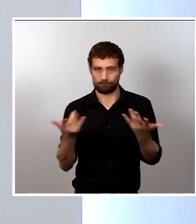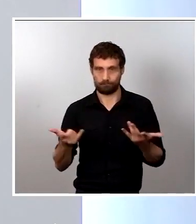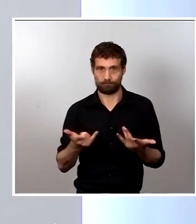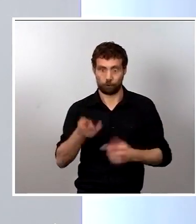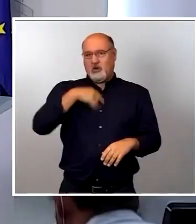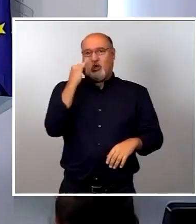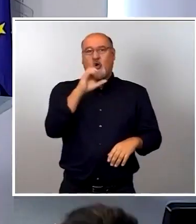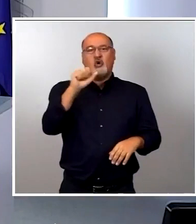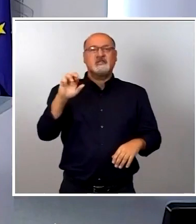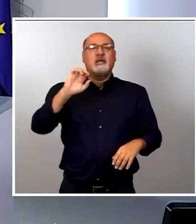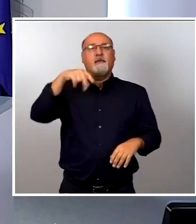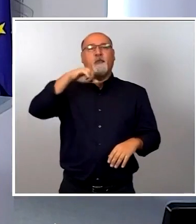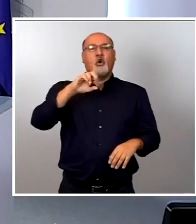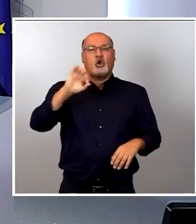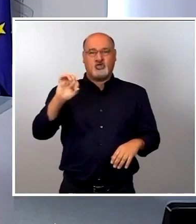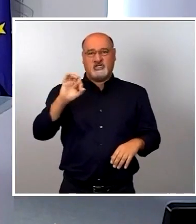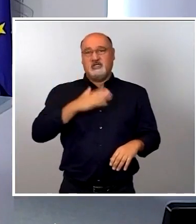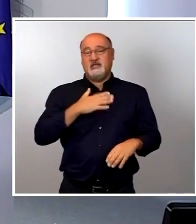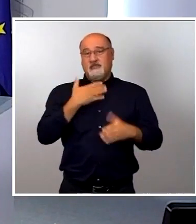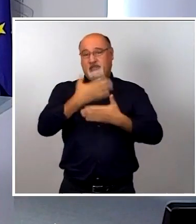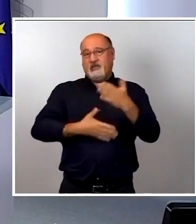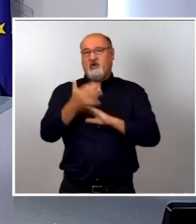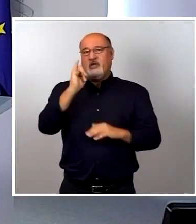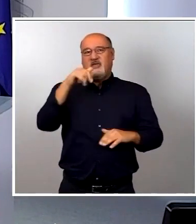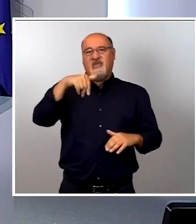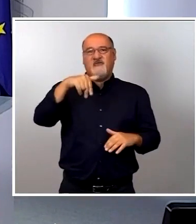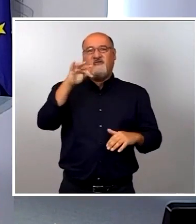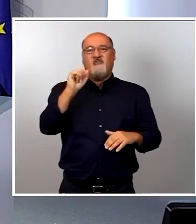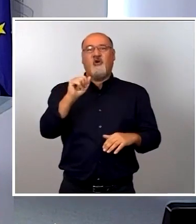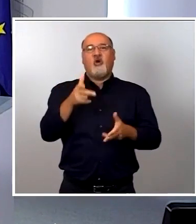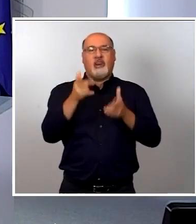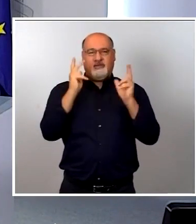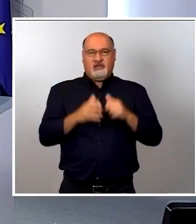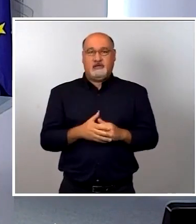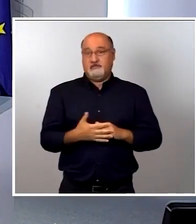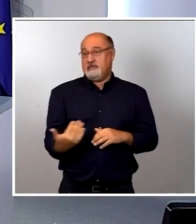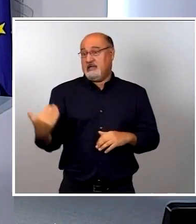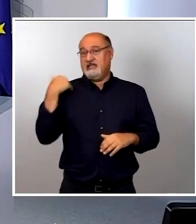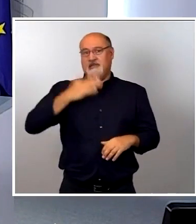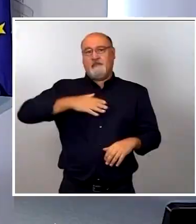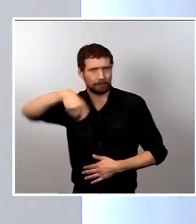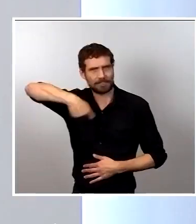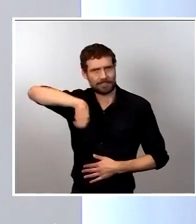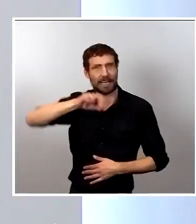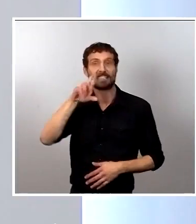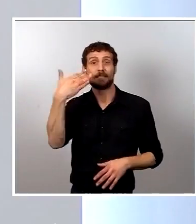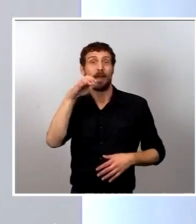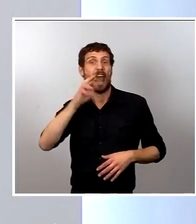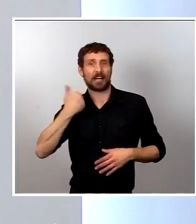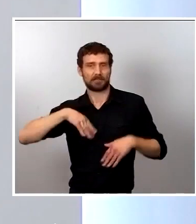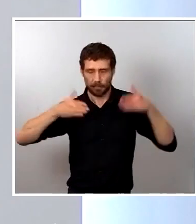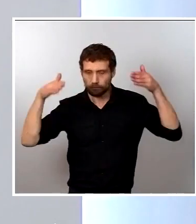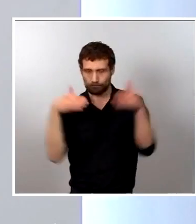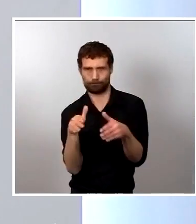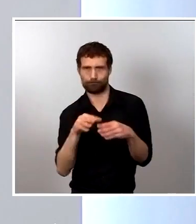más de mil días. Además, están trabajando para dar a conocer medidas para amortiguar el encarecimiento del precio de la luz. De manera también